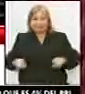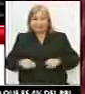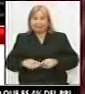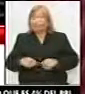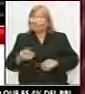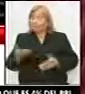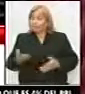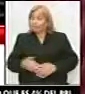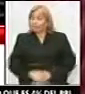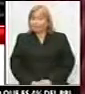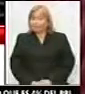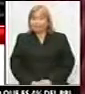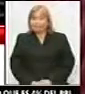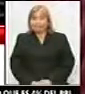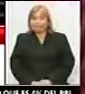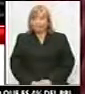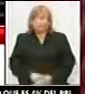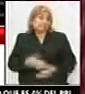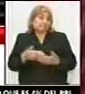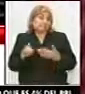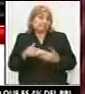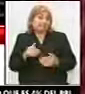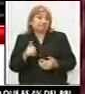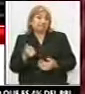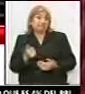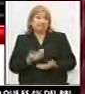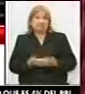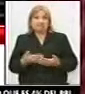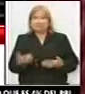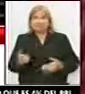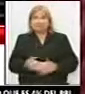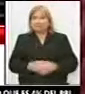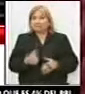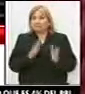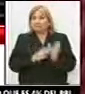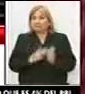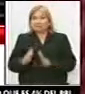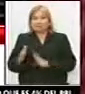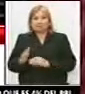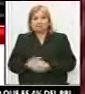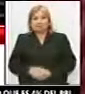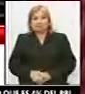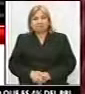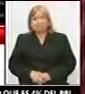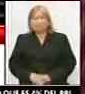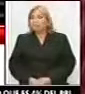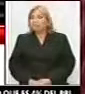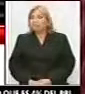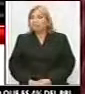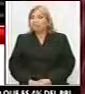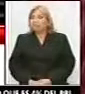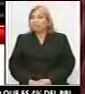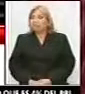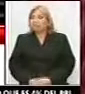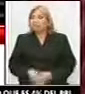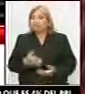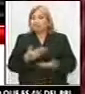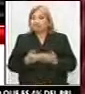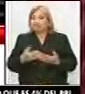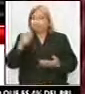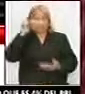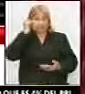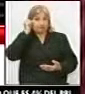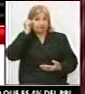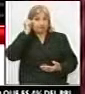regional, y el resto son más administrativas como los planes, sesiones de consejo regional. Por lo tanto, entiendo que en